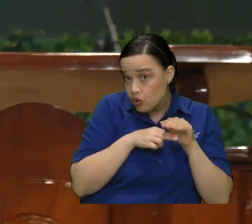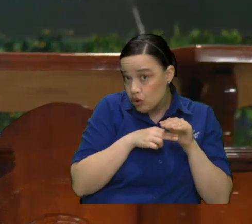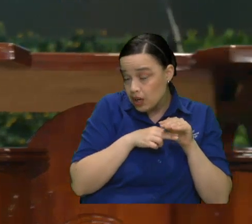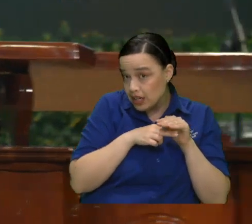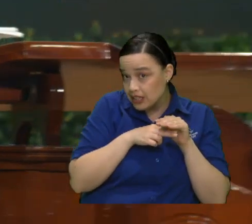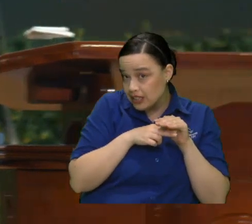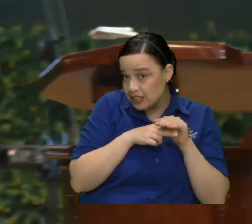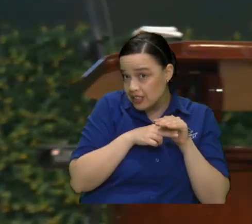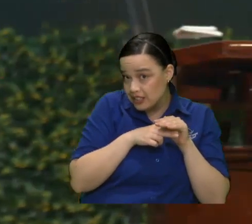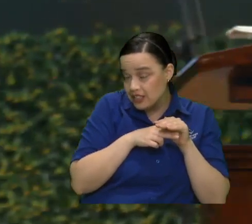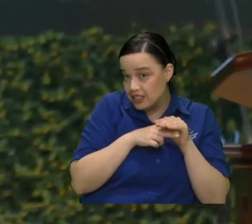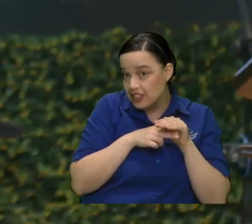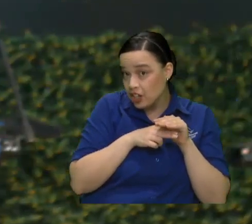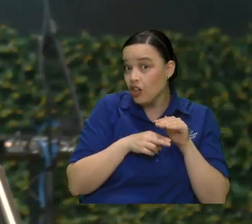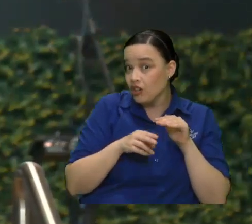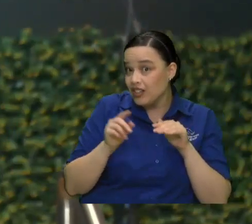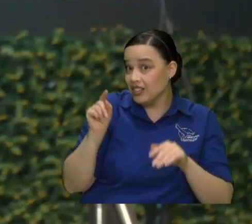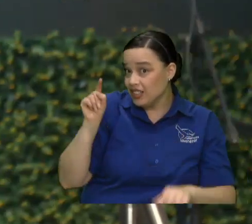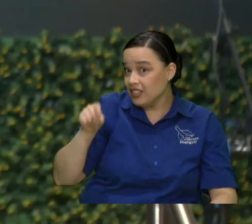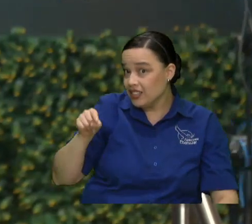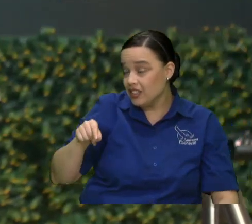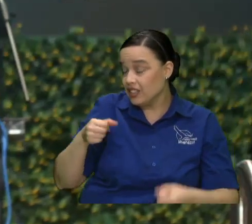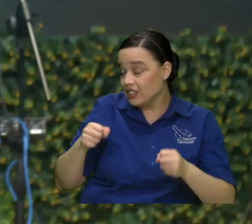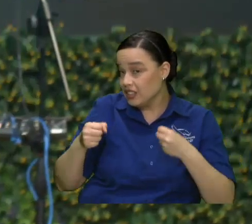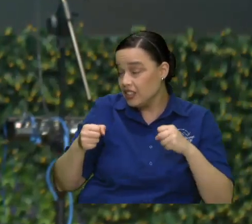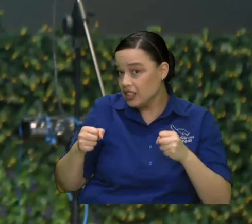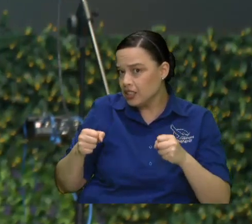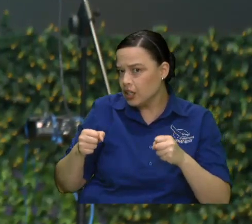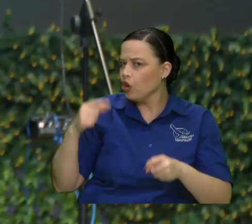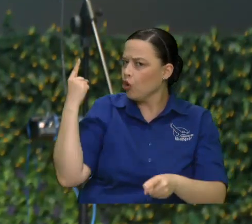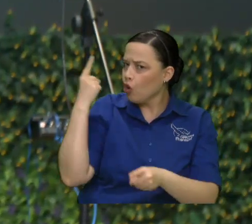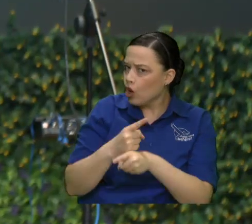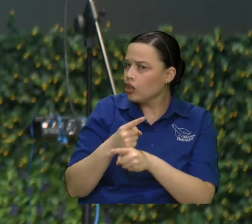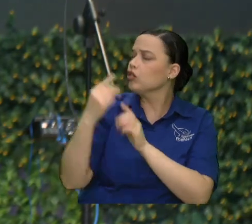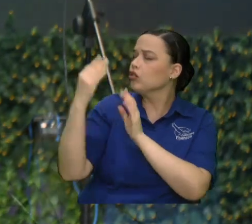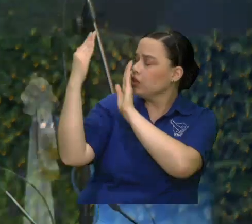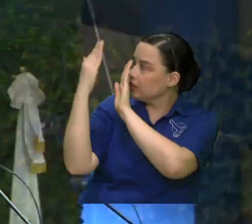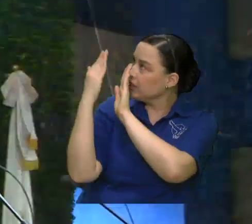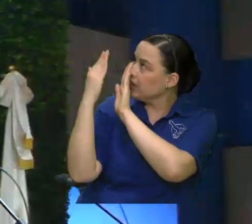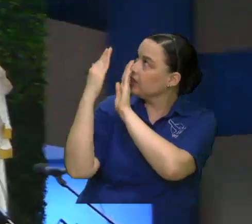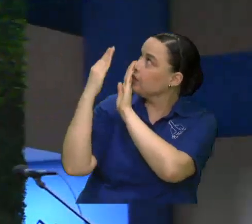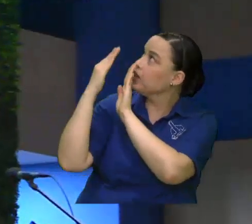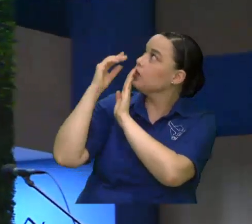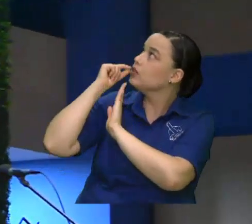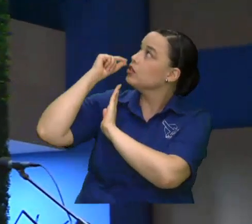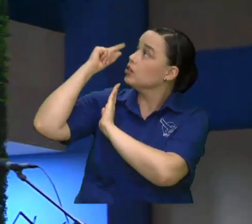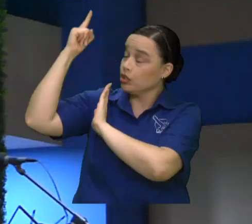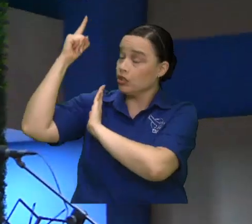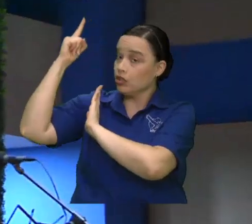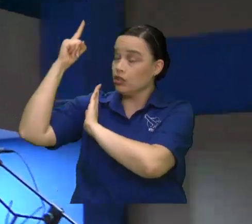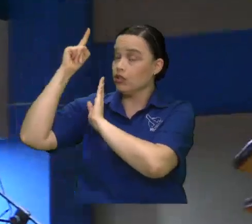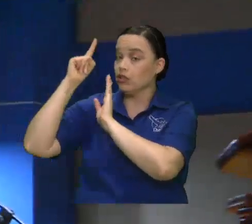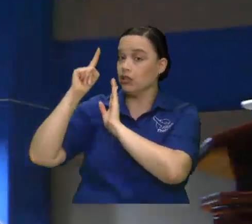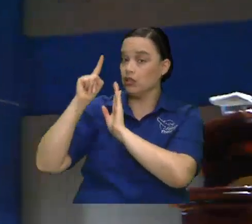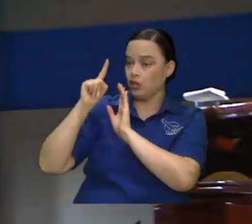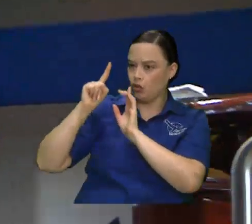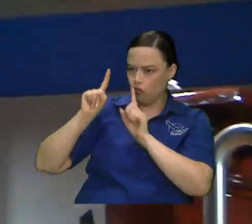teníamos que haber hecho hermano es hacer lo correcto delante de los ojos del señor e ir por ellos y